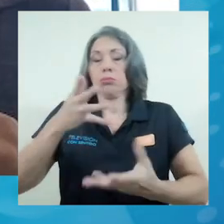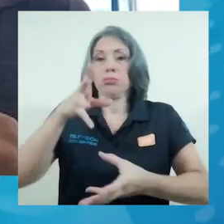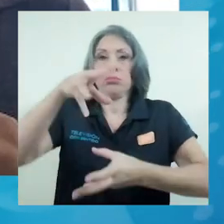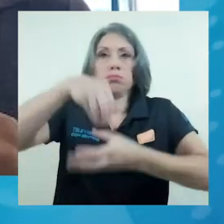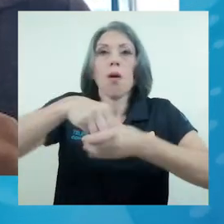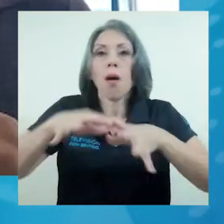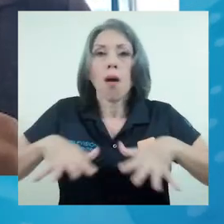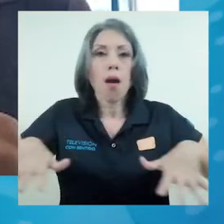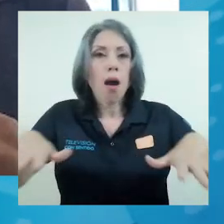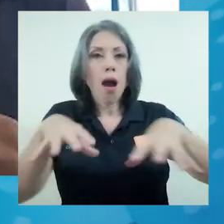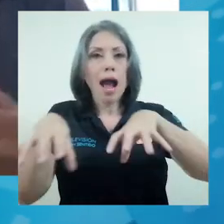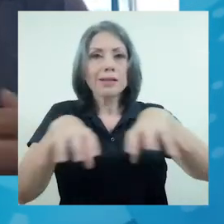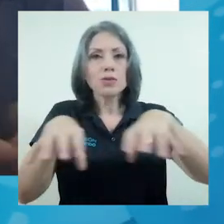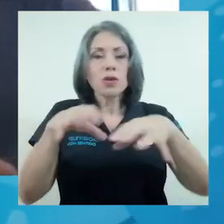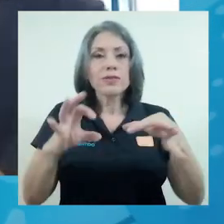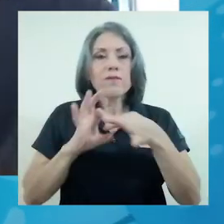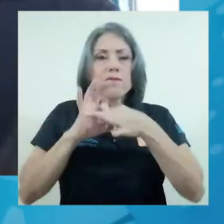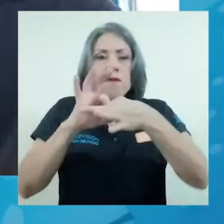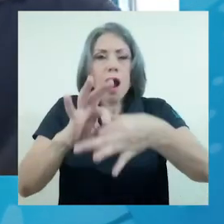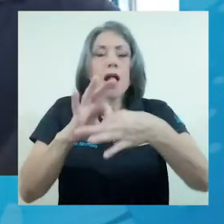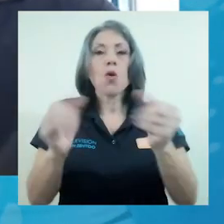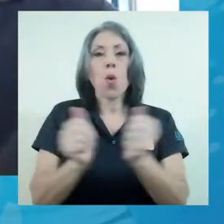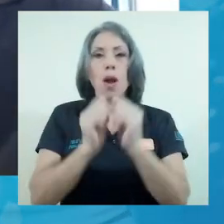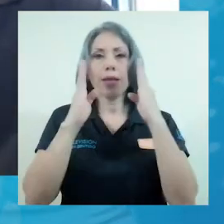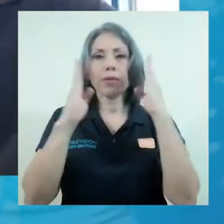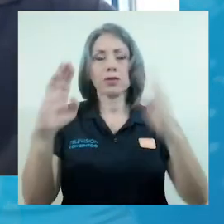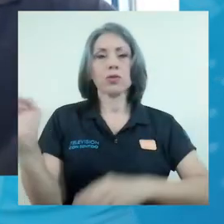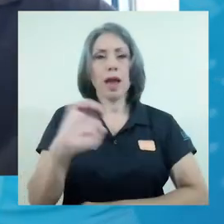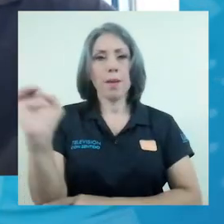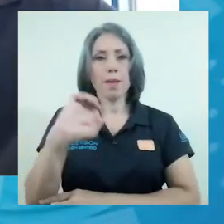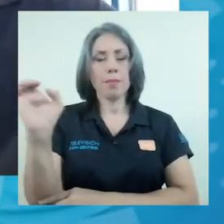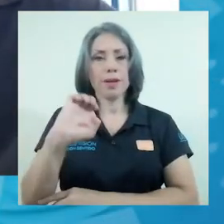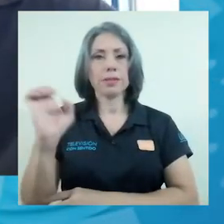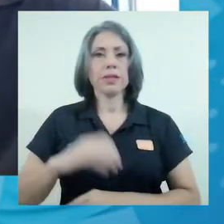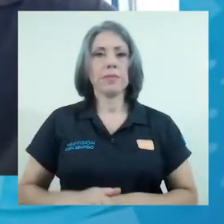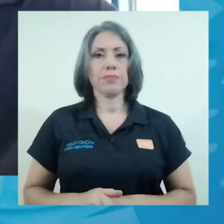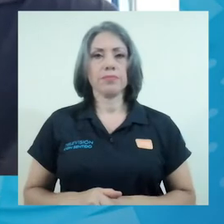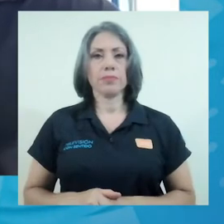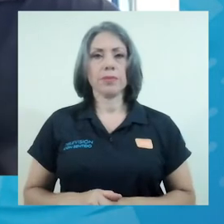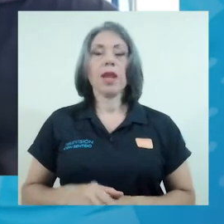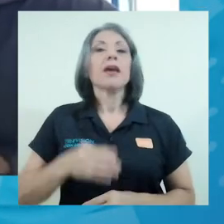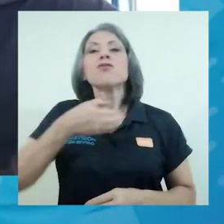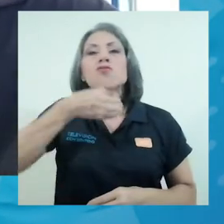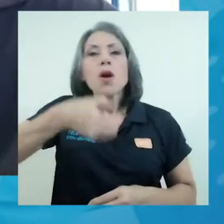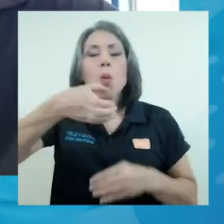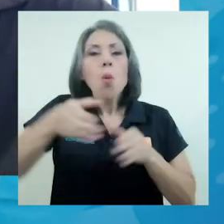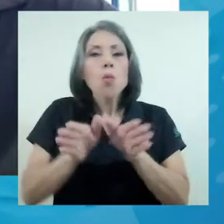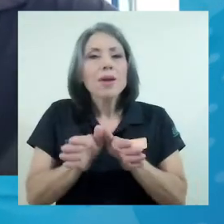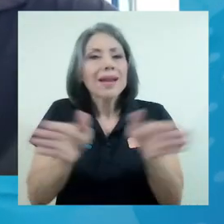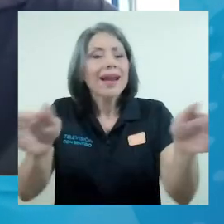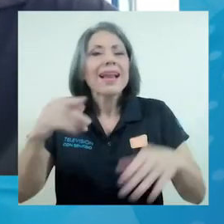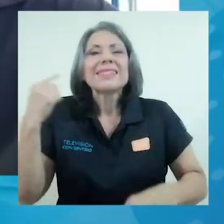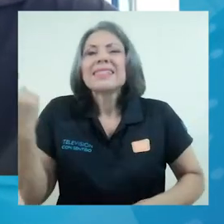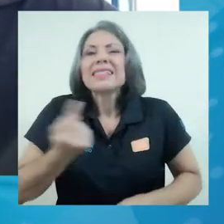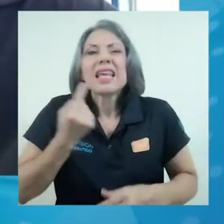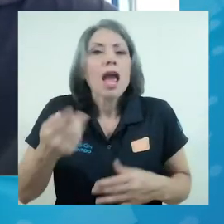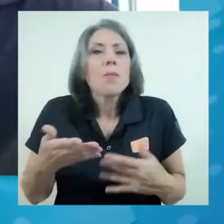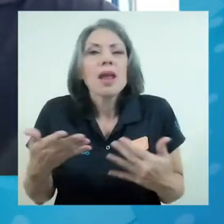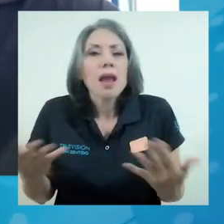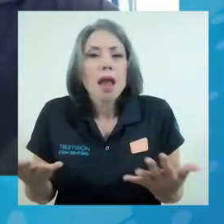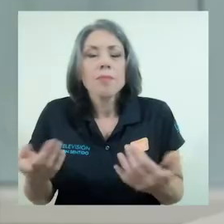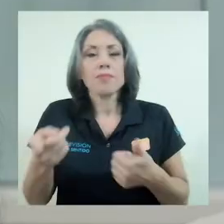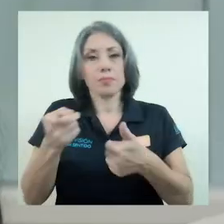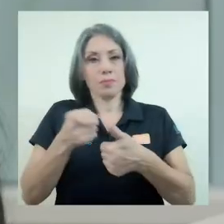de la emergencia las recomendaciones generales siempre van a hacer reconozca sus emociones